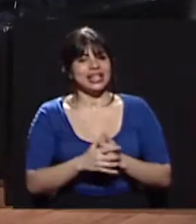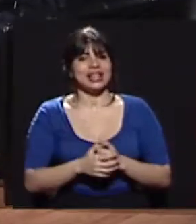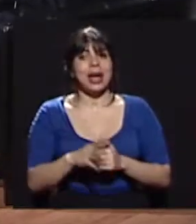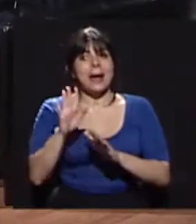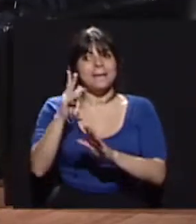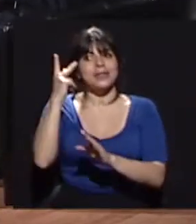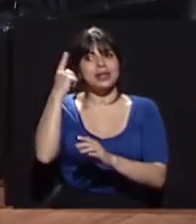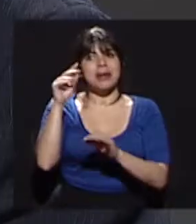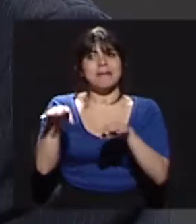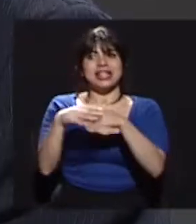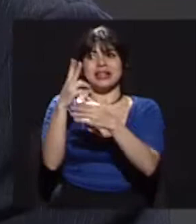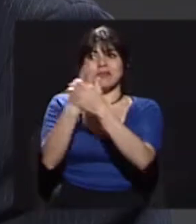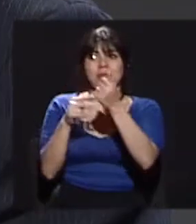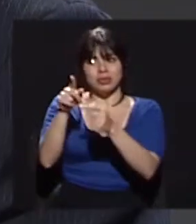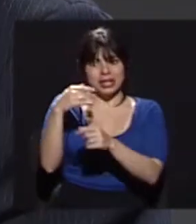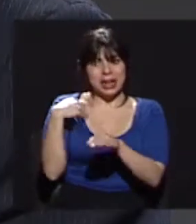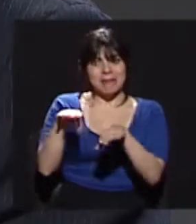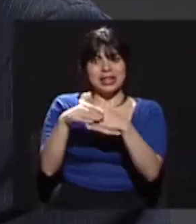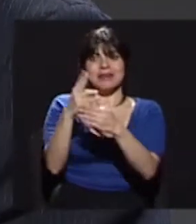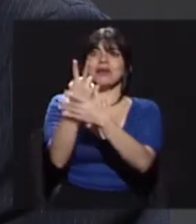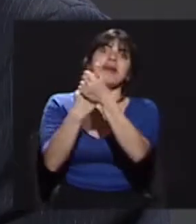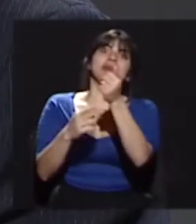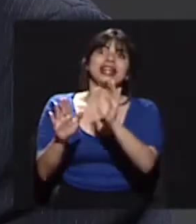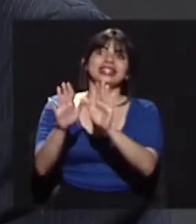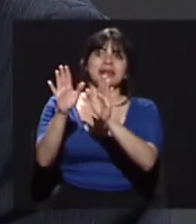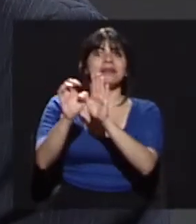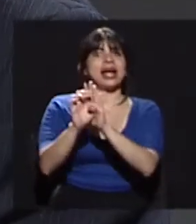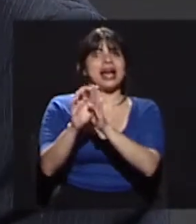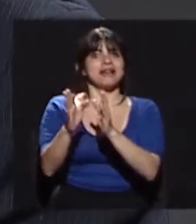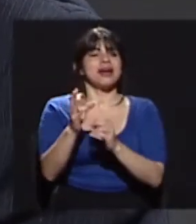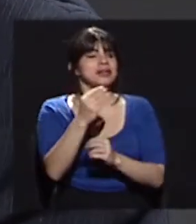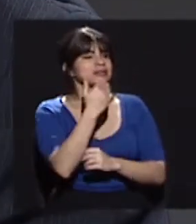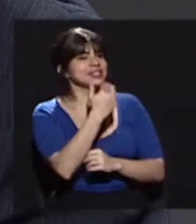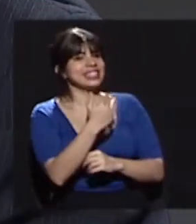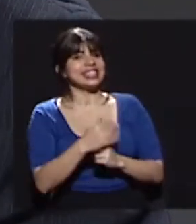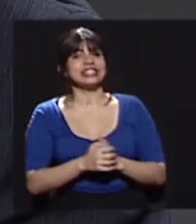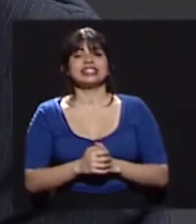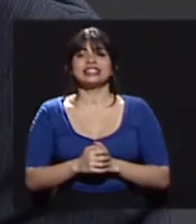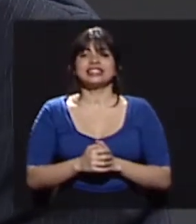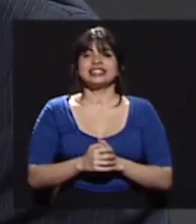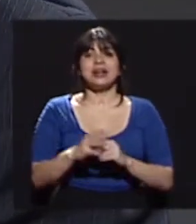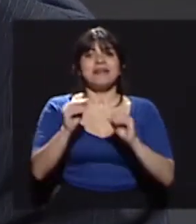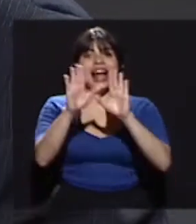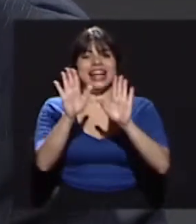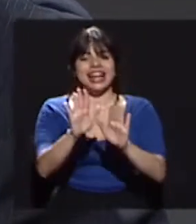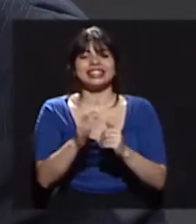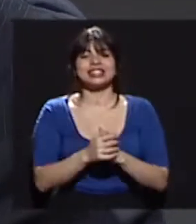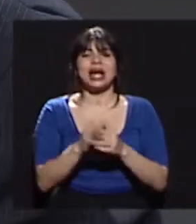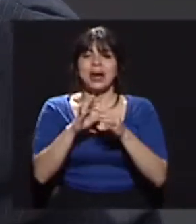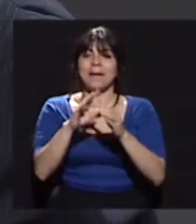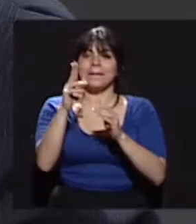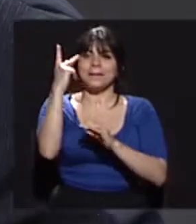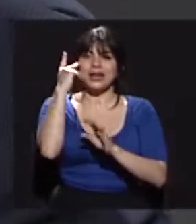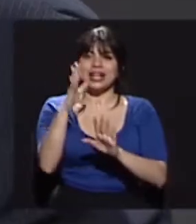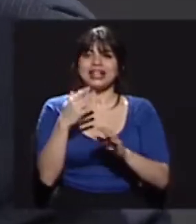usted tiene un matrimonio monogámico que es excepcional por ejemplo muchas gracias por la aclaración